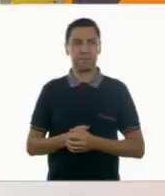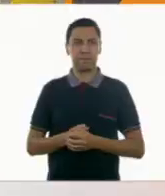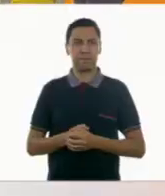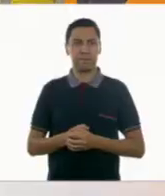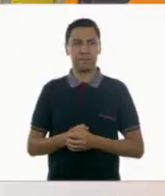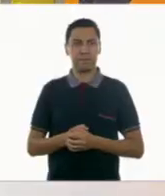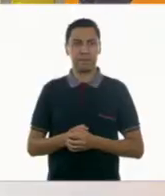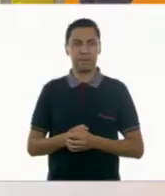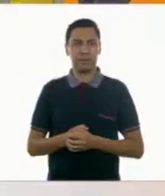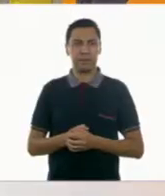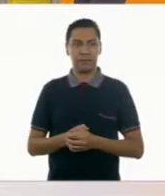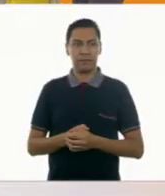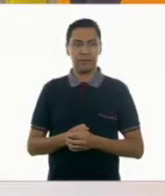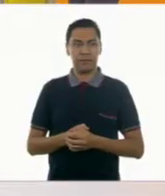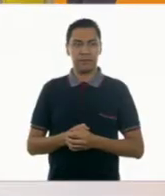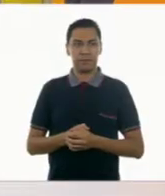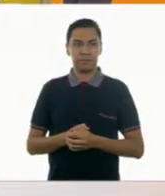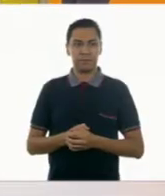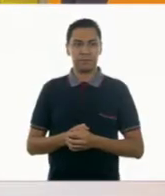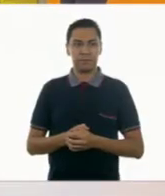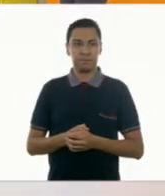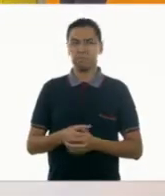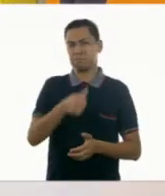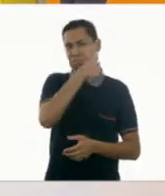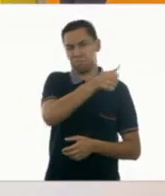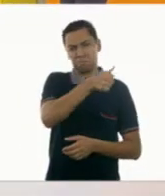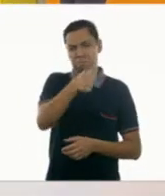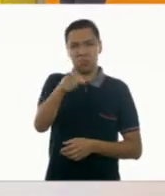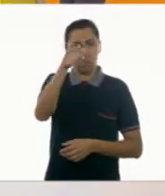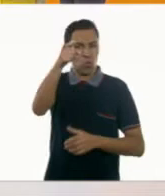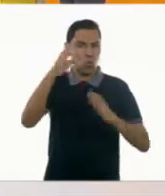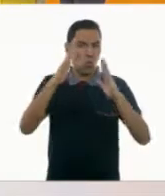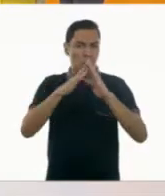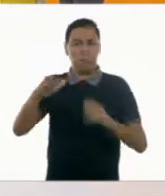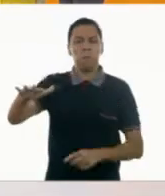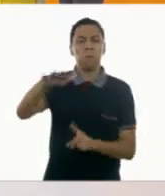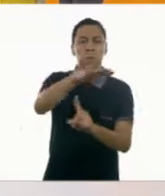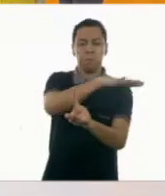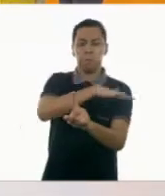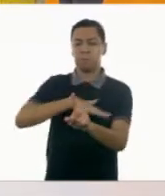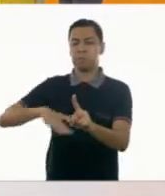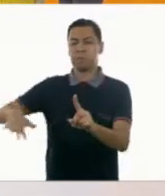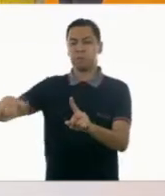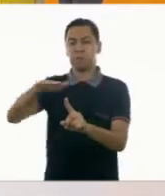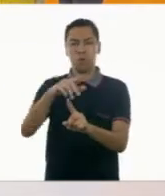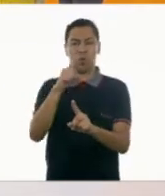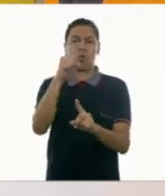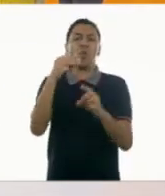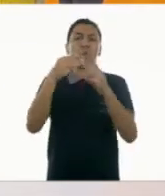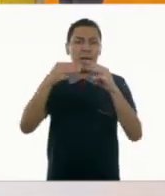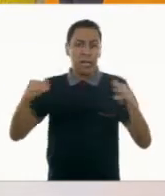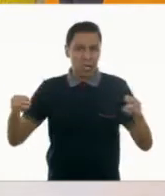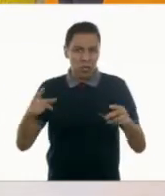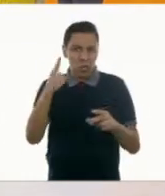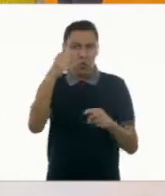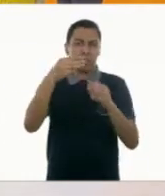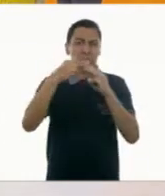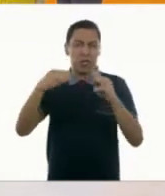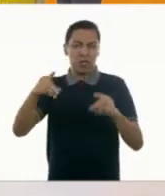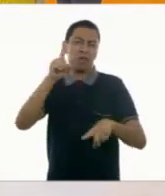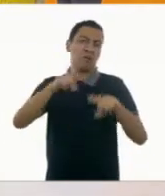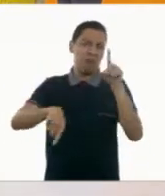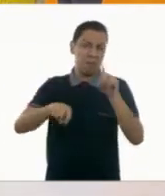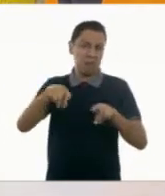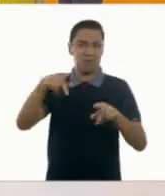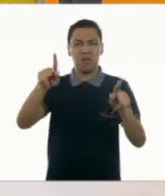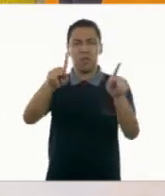la mano y de una distancia. Cada quien en casa definan su distancia. Puede ser un metro, dos metros, depende del tamaño de su casa, de su patio, de